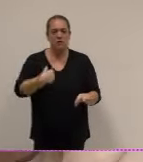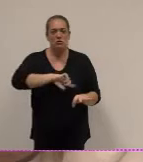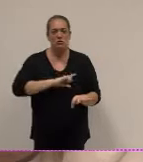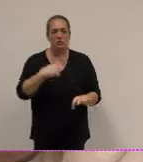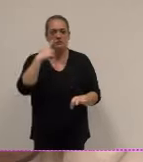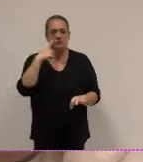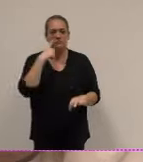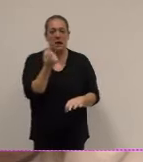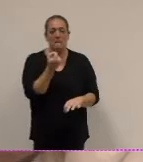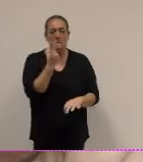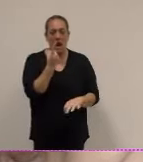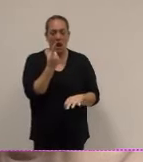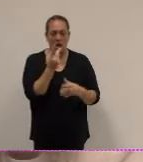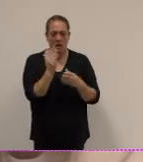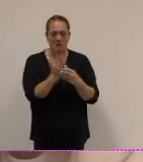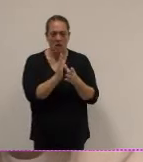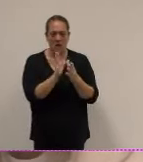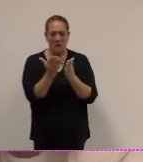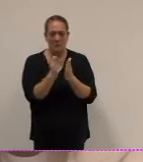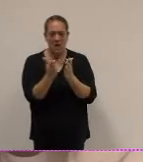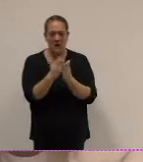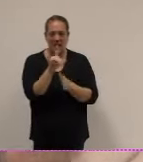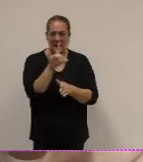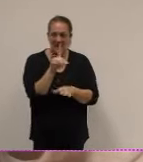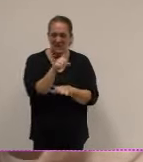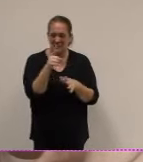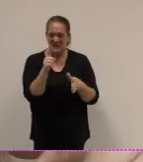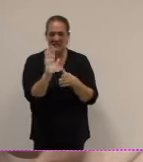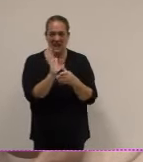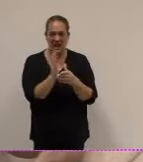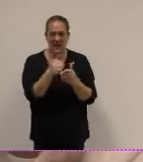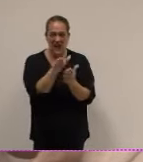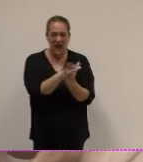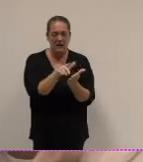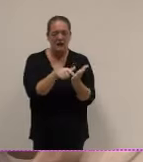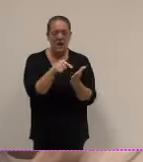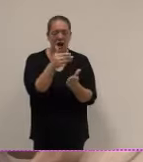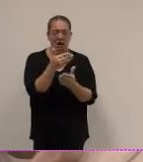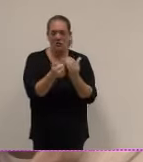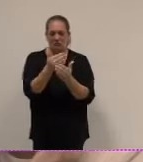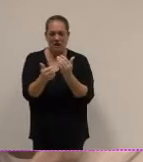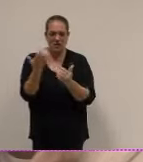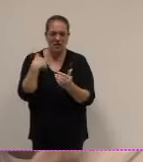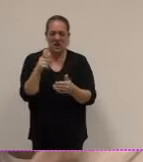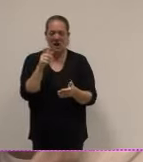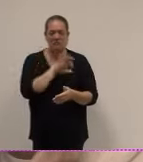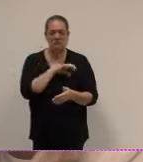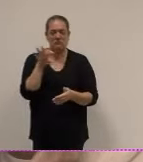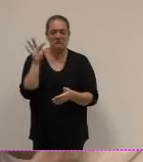dentro de más de 1.000 páginas y 15, 16 actas, pues unos pequeños errores que ya hemos comentado con la señora